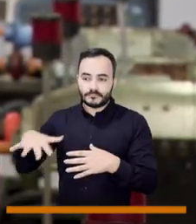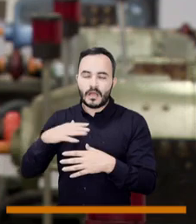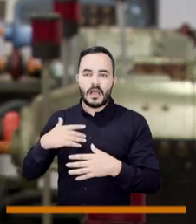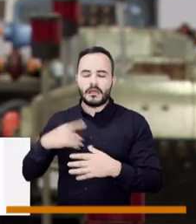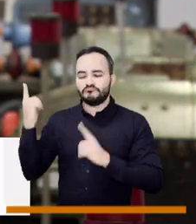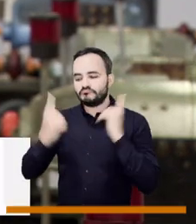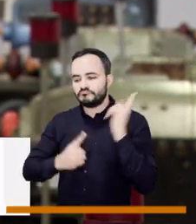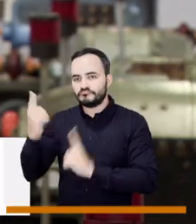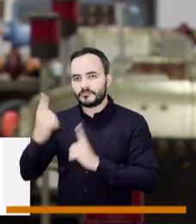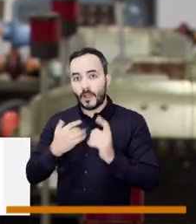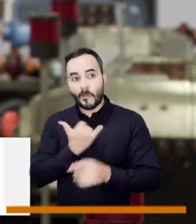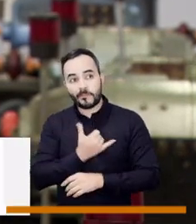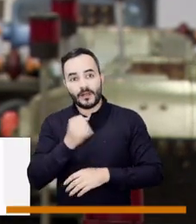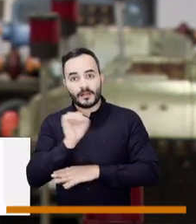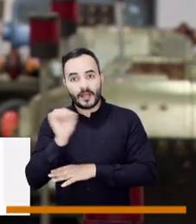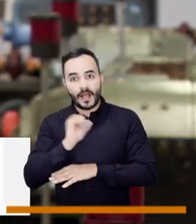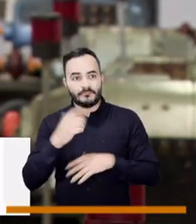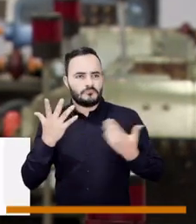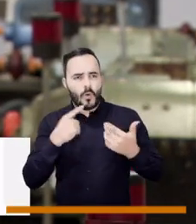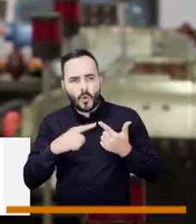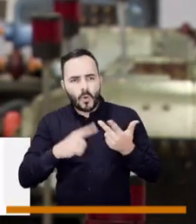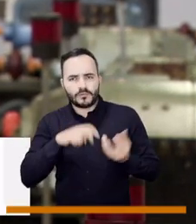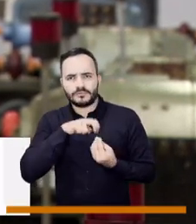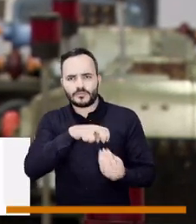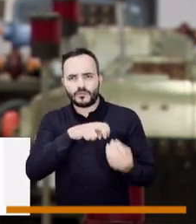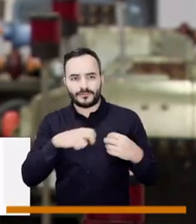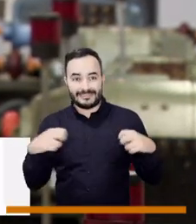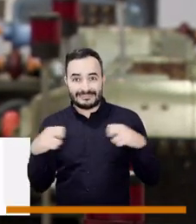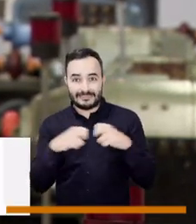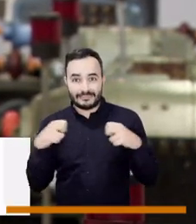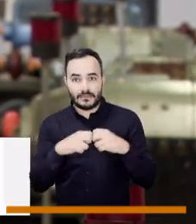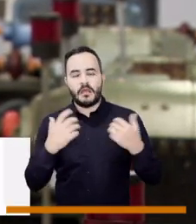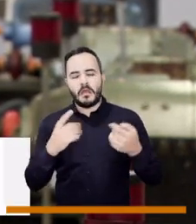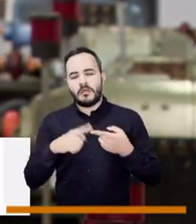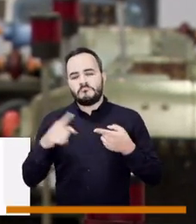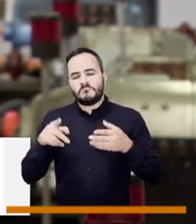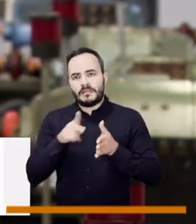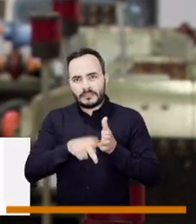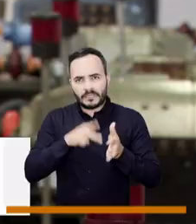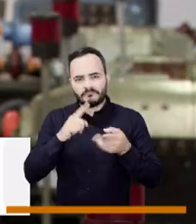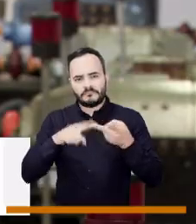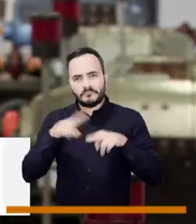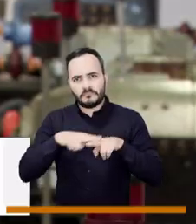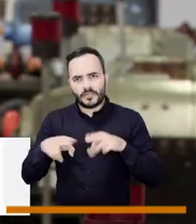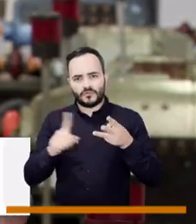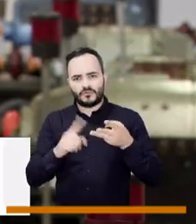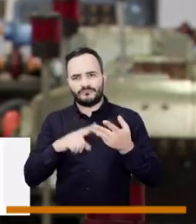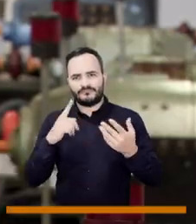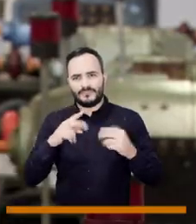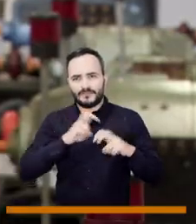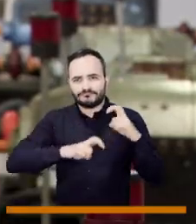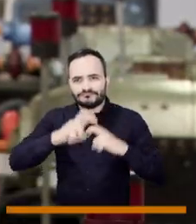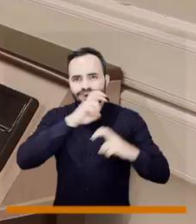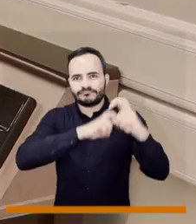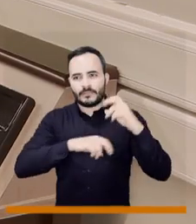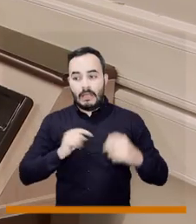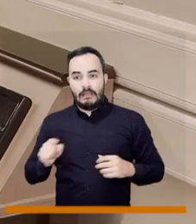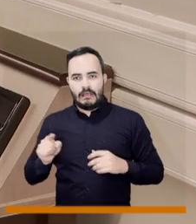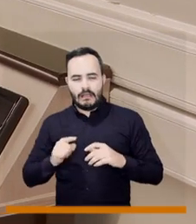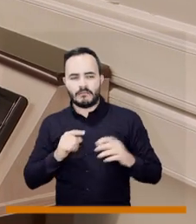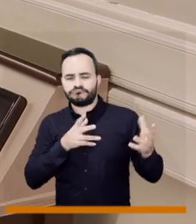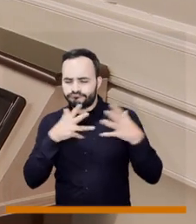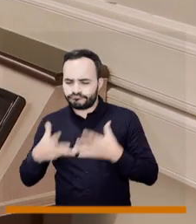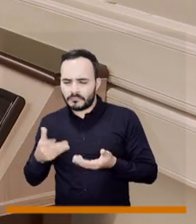automóviles eléctricos, el metro, los trenes, el metro cable, y aprenden a moverlos, a regenerar